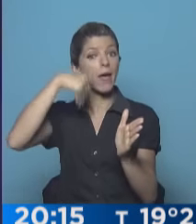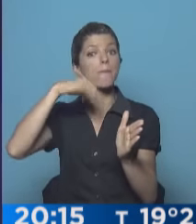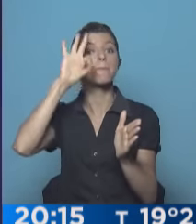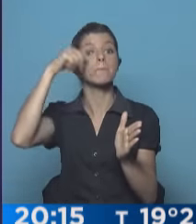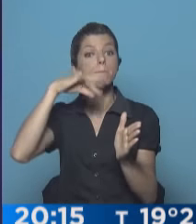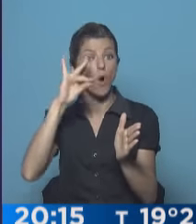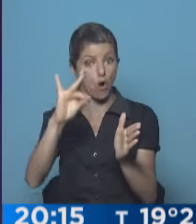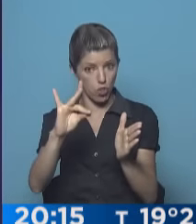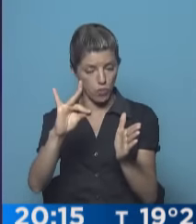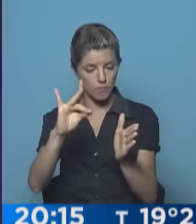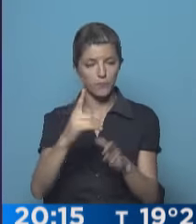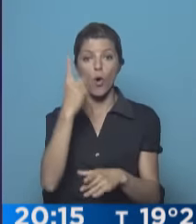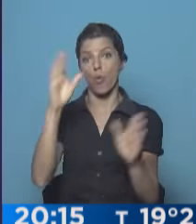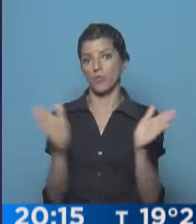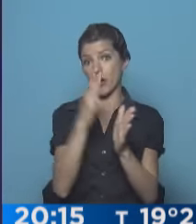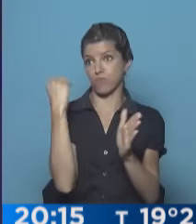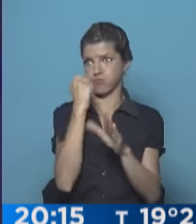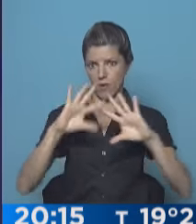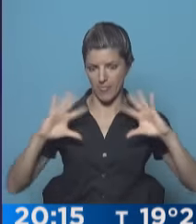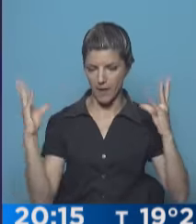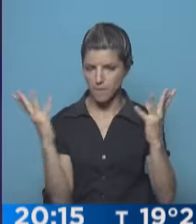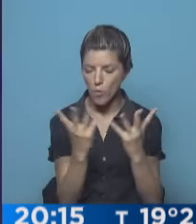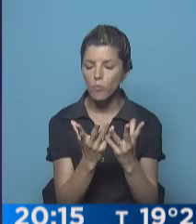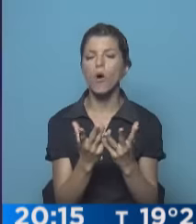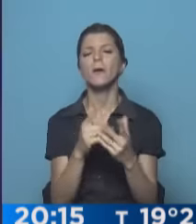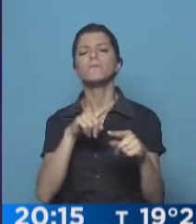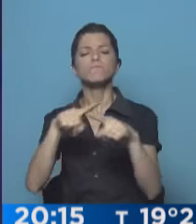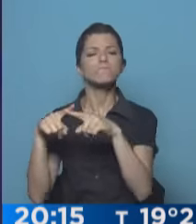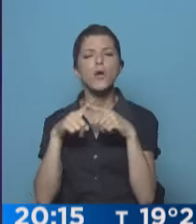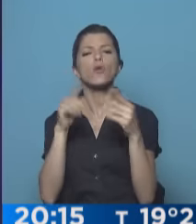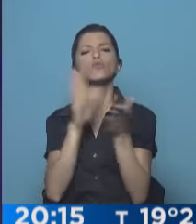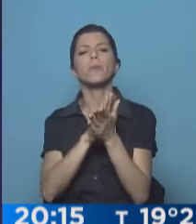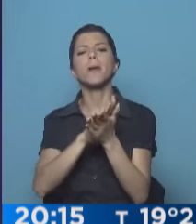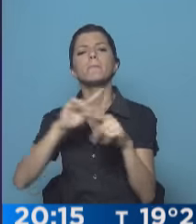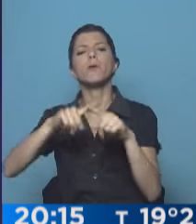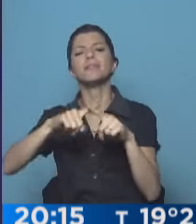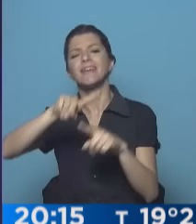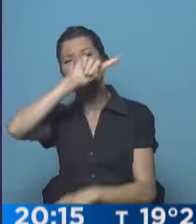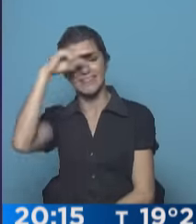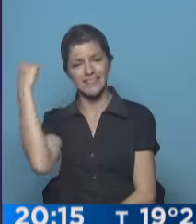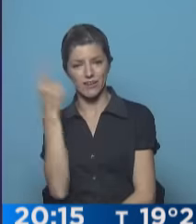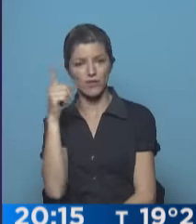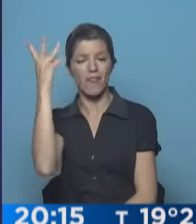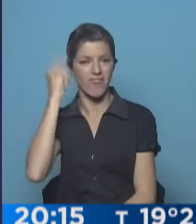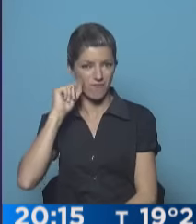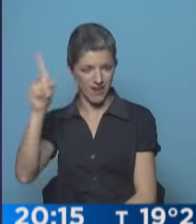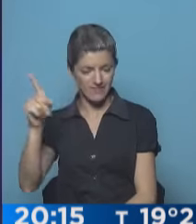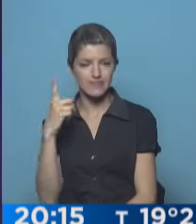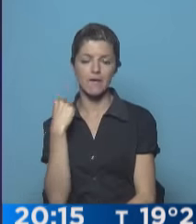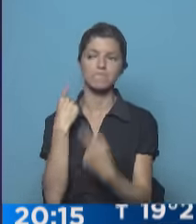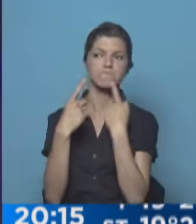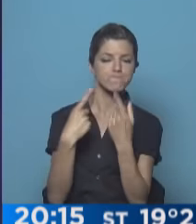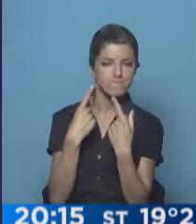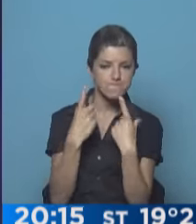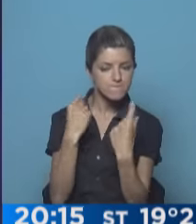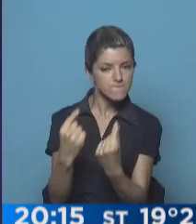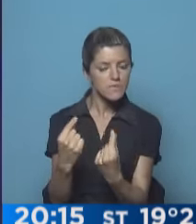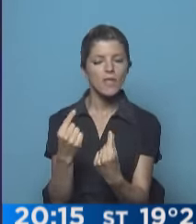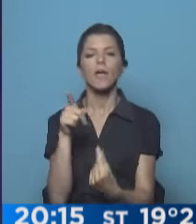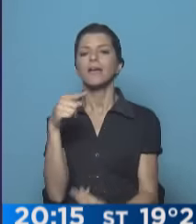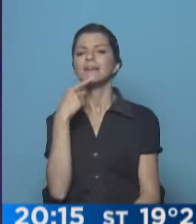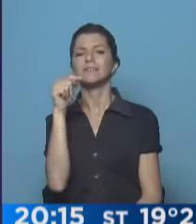tal vez más importantes del mundo, mencionaba y cuestionaba la política exterior francesa, casi como que se hacía una pregunta de ¿esto no tiene